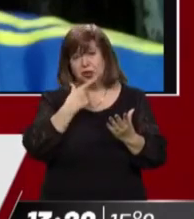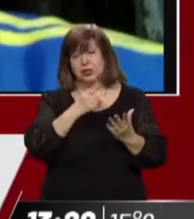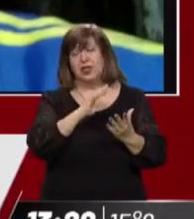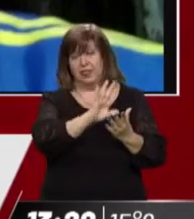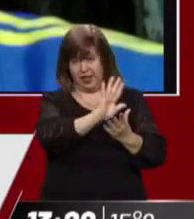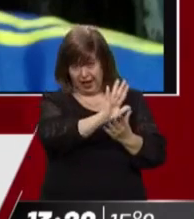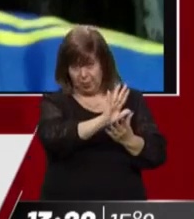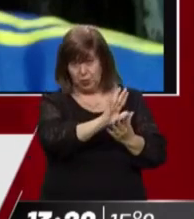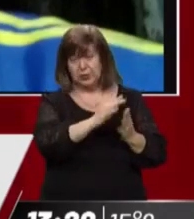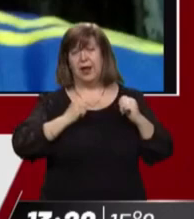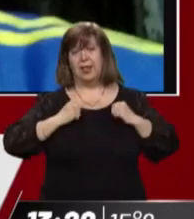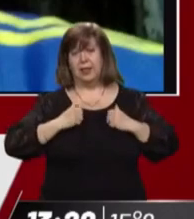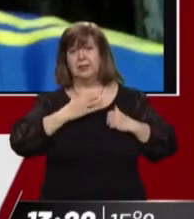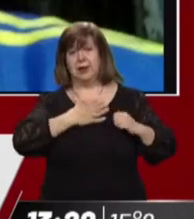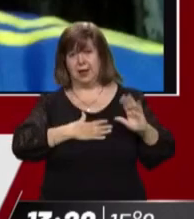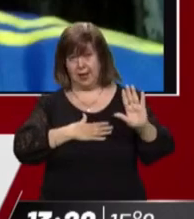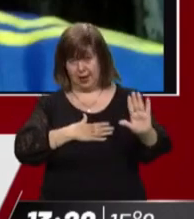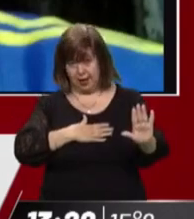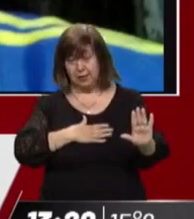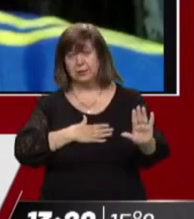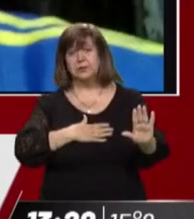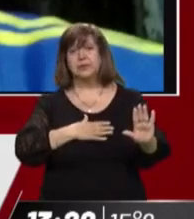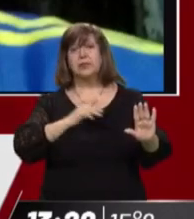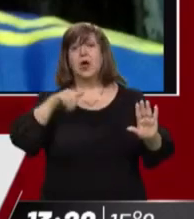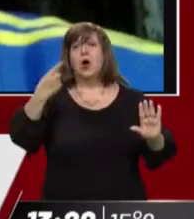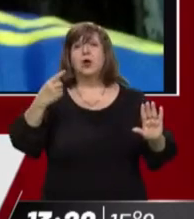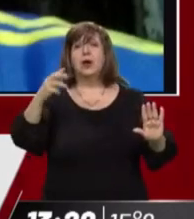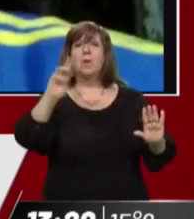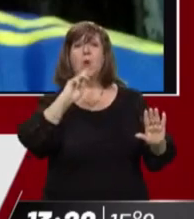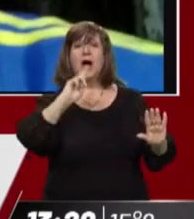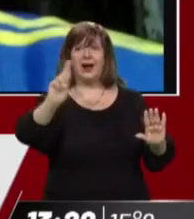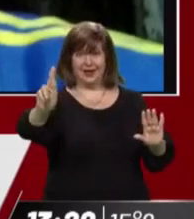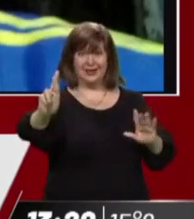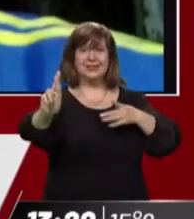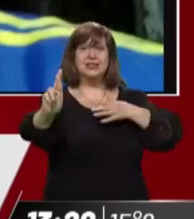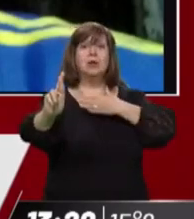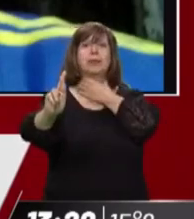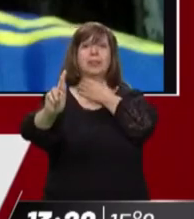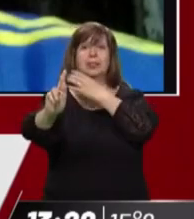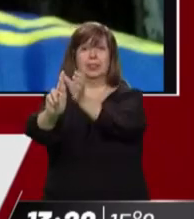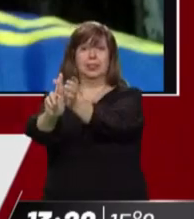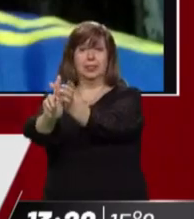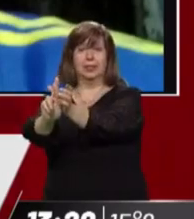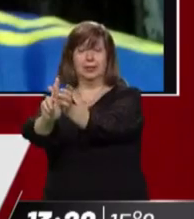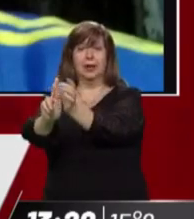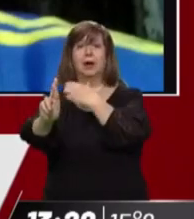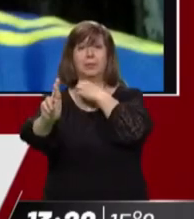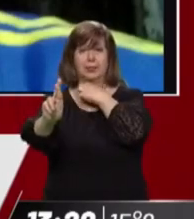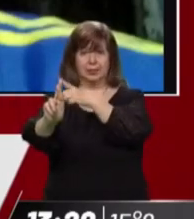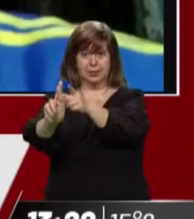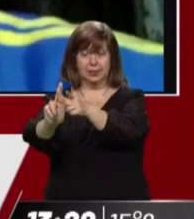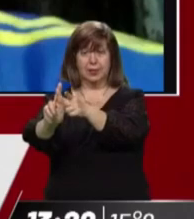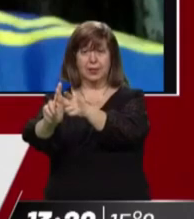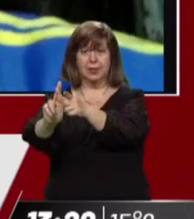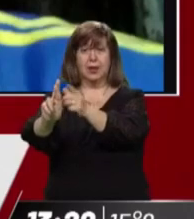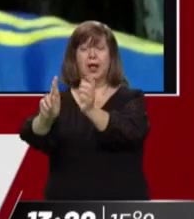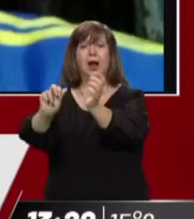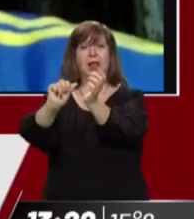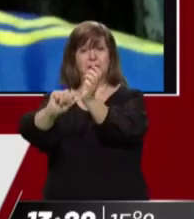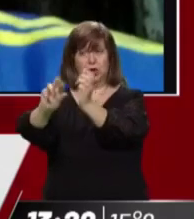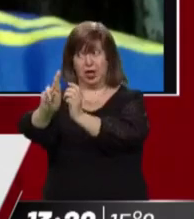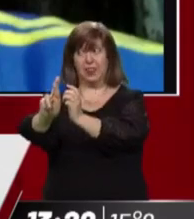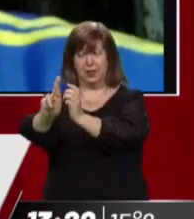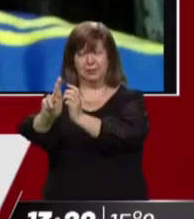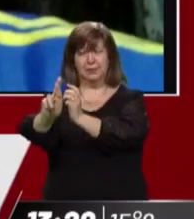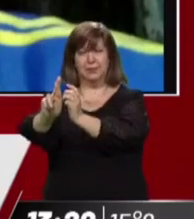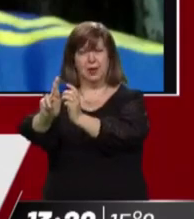ha declarado la otra chica que resultó lesionada este de manera